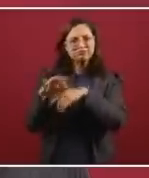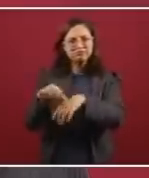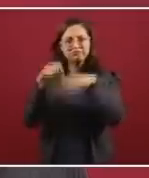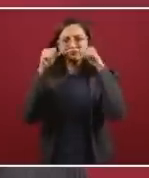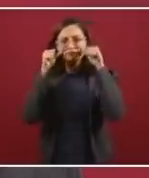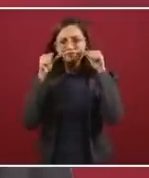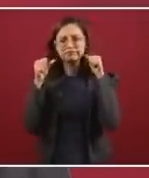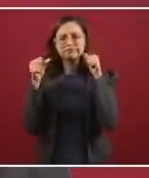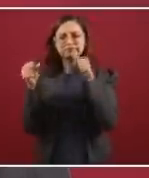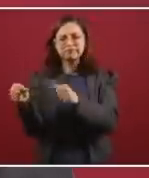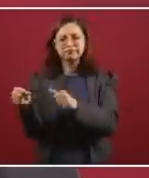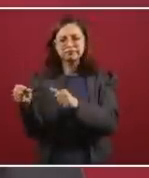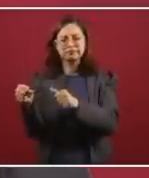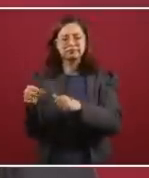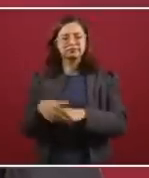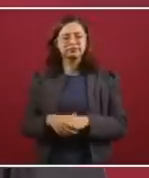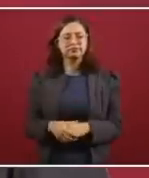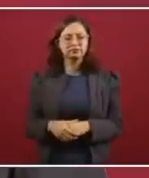Se